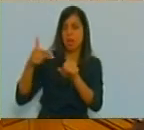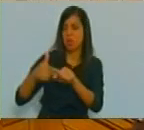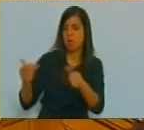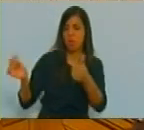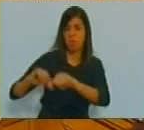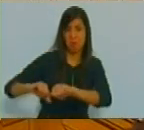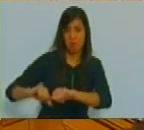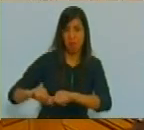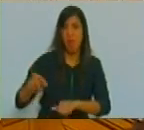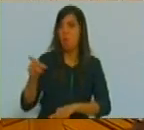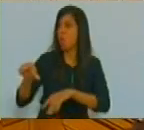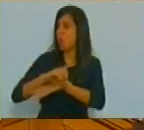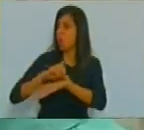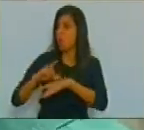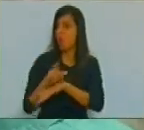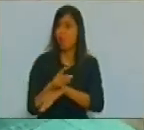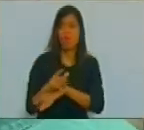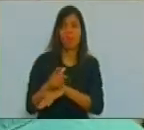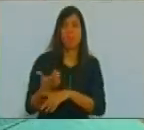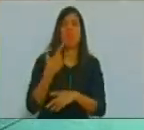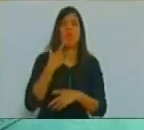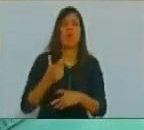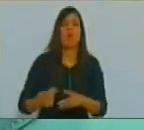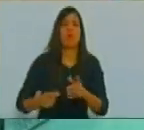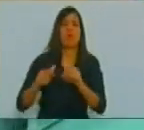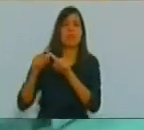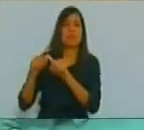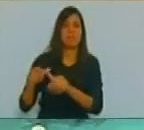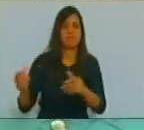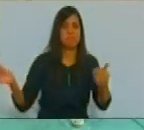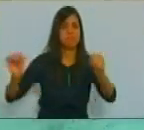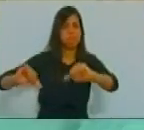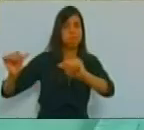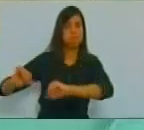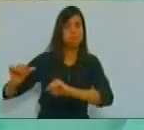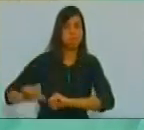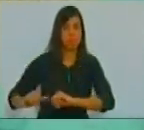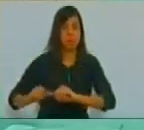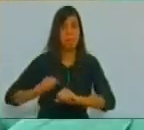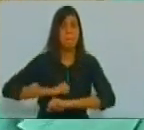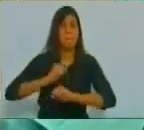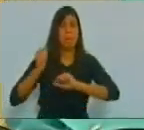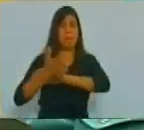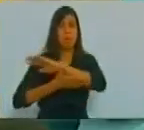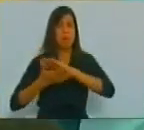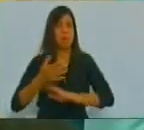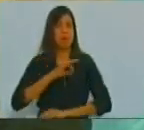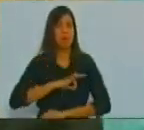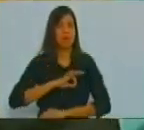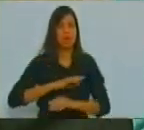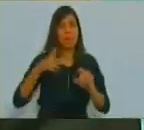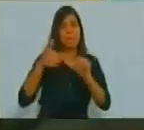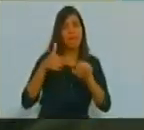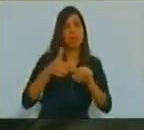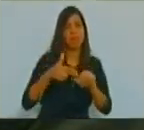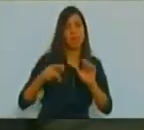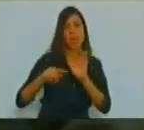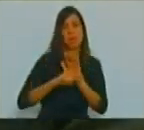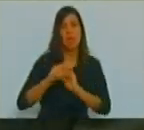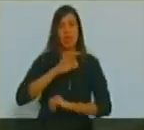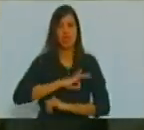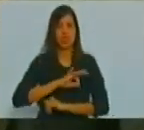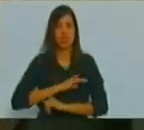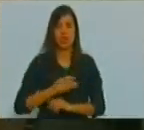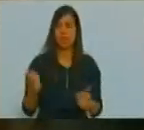gobiernos y si va a generar estallidos sociales caída de precios del petróleo asociado con estallidos sociales